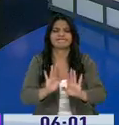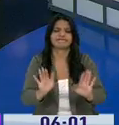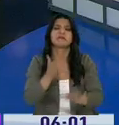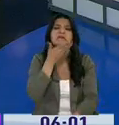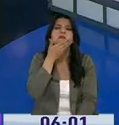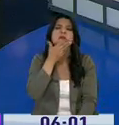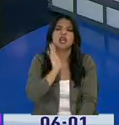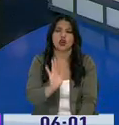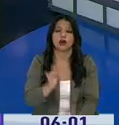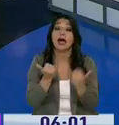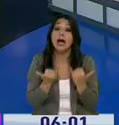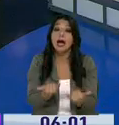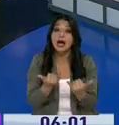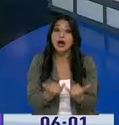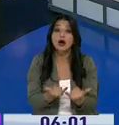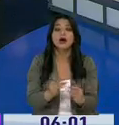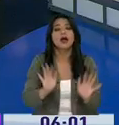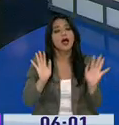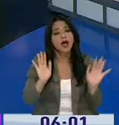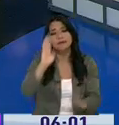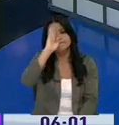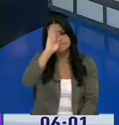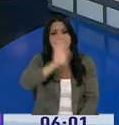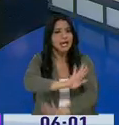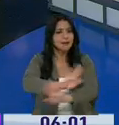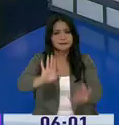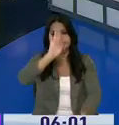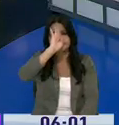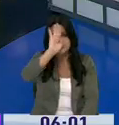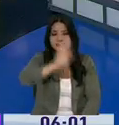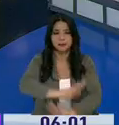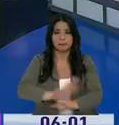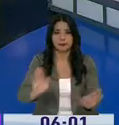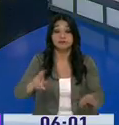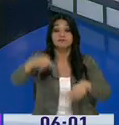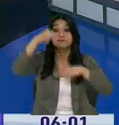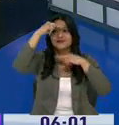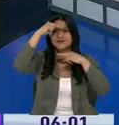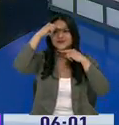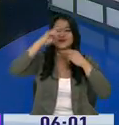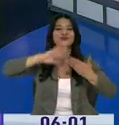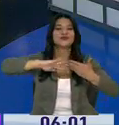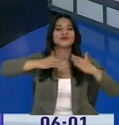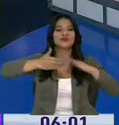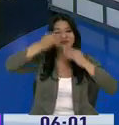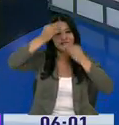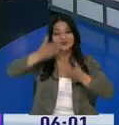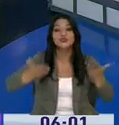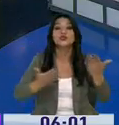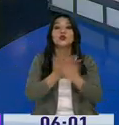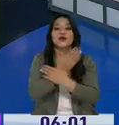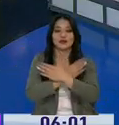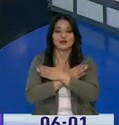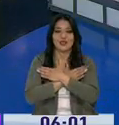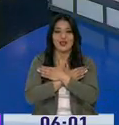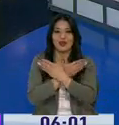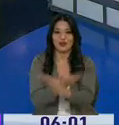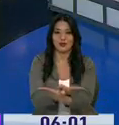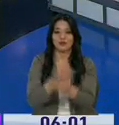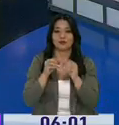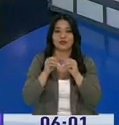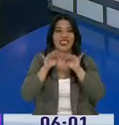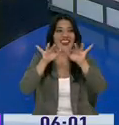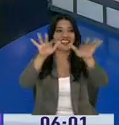menos ahora hay que aprender a saludar de otra manera. Exacto. En el noticiero de la comunidad le voy a enseñar cuál es el nuevo saludo. Ya me imagino cuál es, uno que se ha hecho viral también.